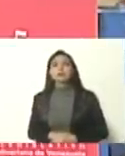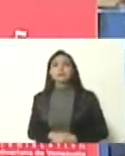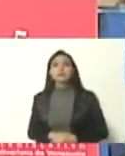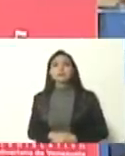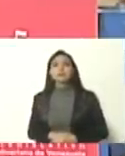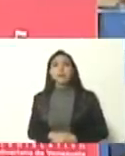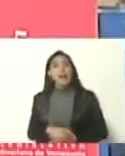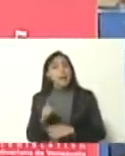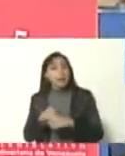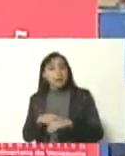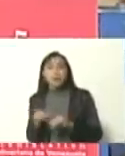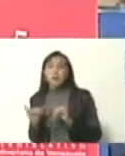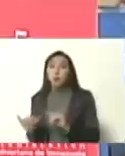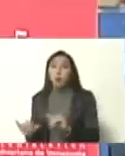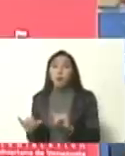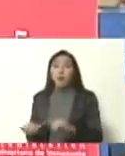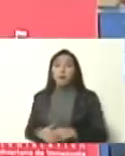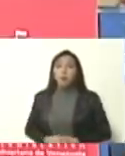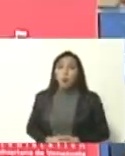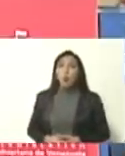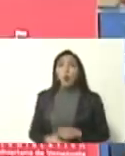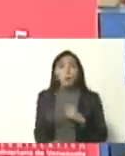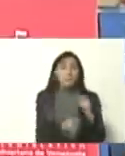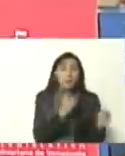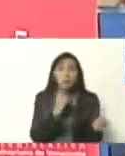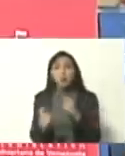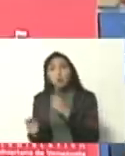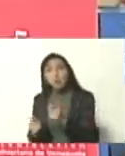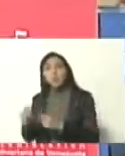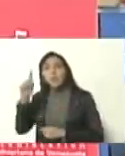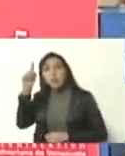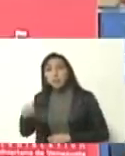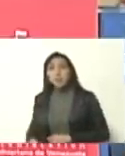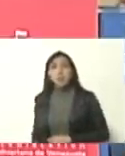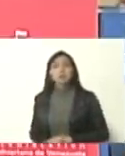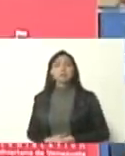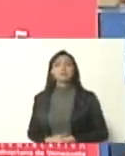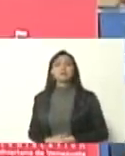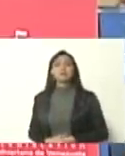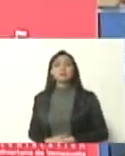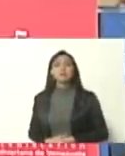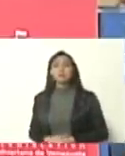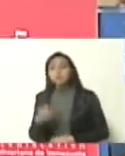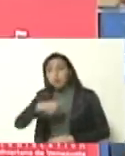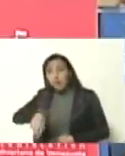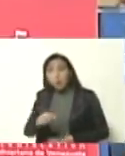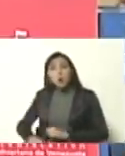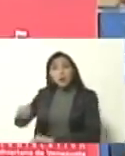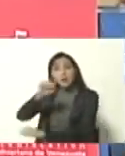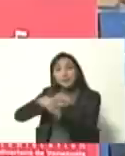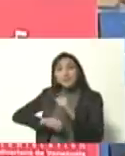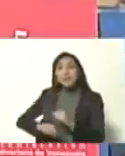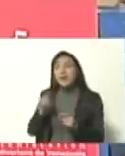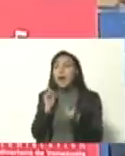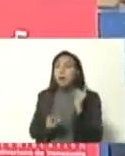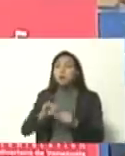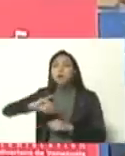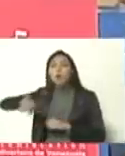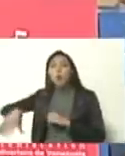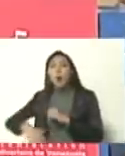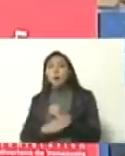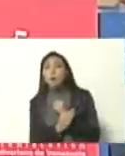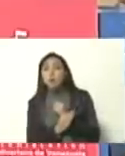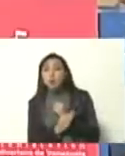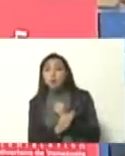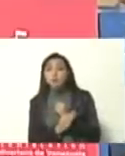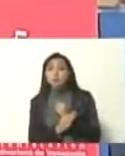esa oportunidad, periodistas, muchos de estos periodistas que incluso defienden a Juan Guaidó y